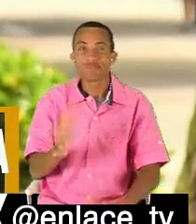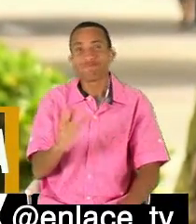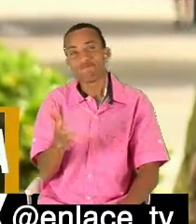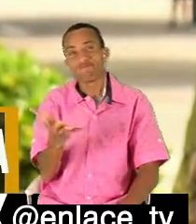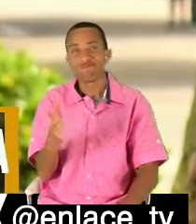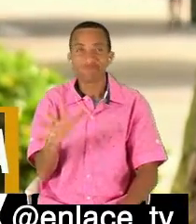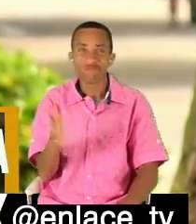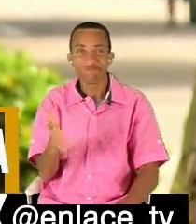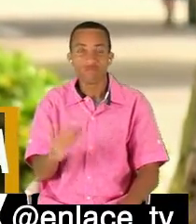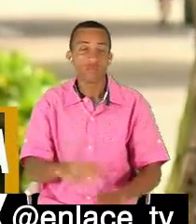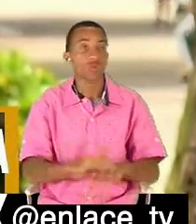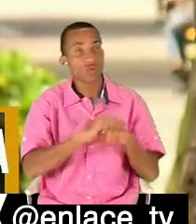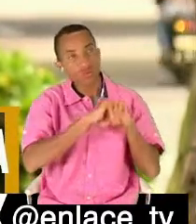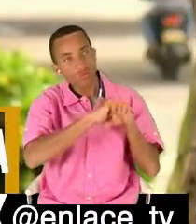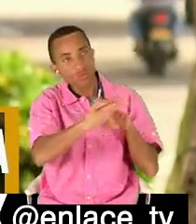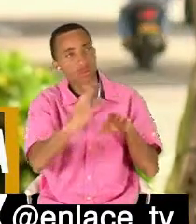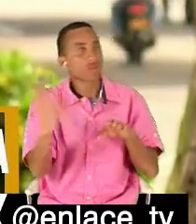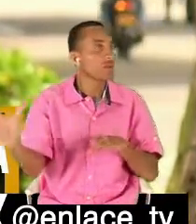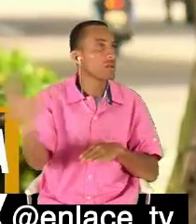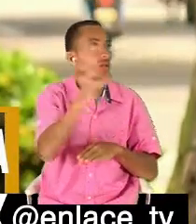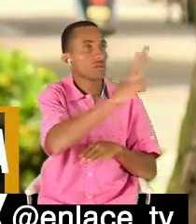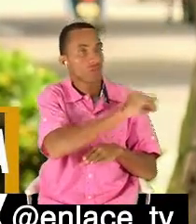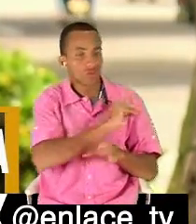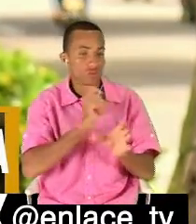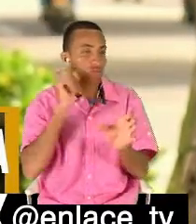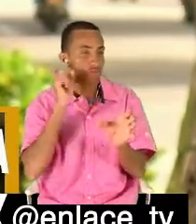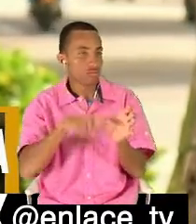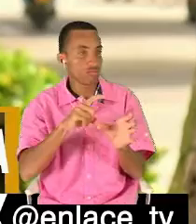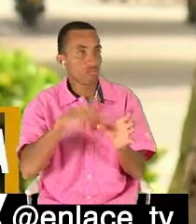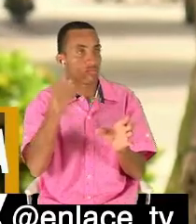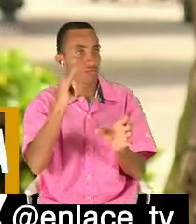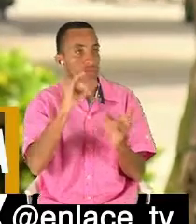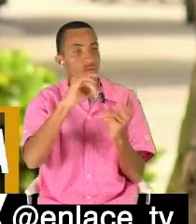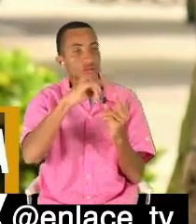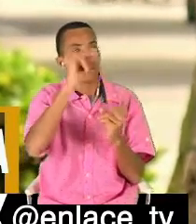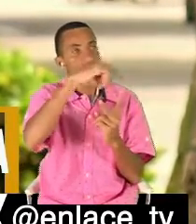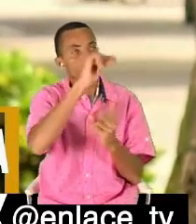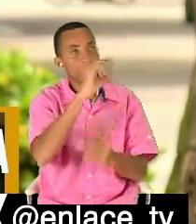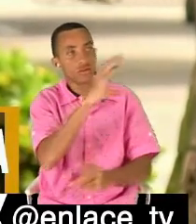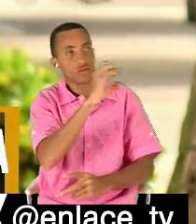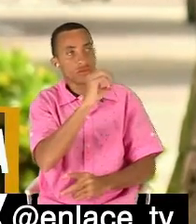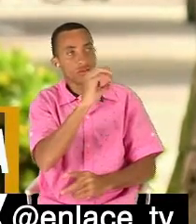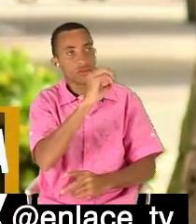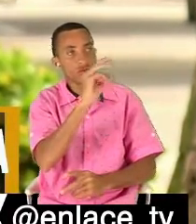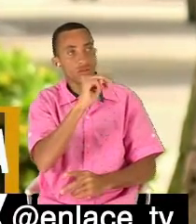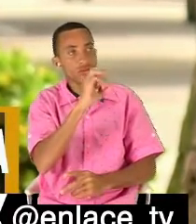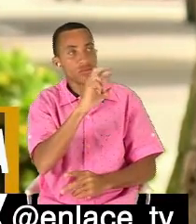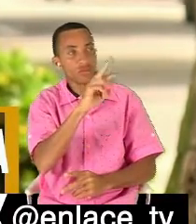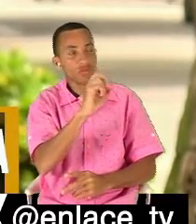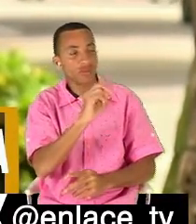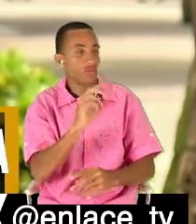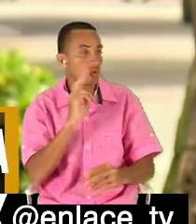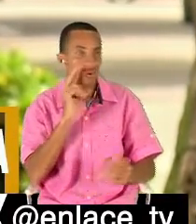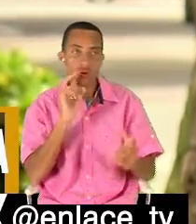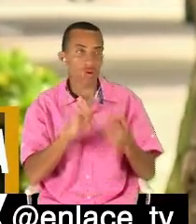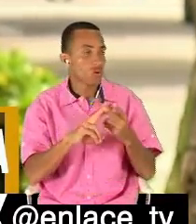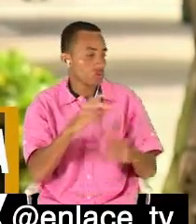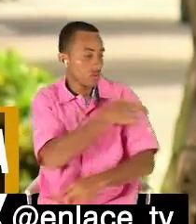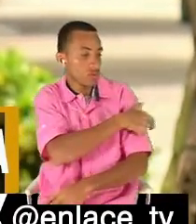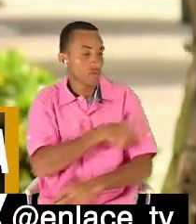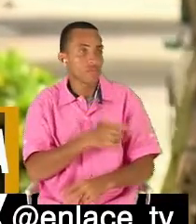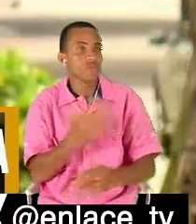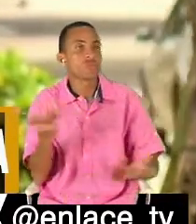una invitación que hacerle a todos los usuarios, precisamente los que no conocen de este comité, para que asistan. ¿Dónde, cuándo, a